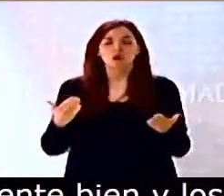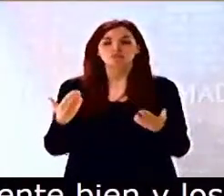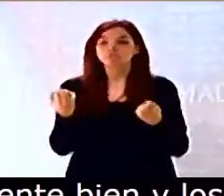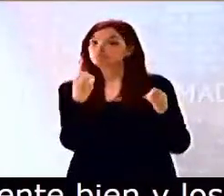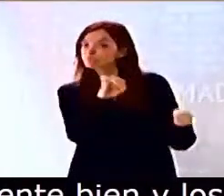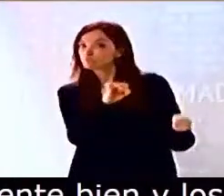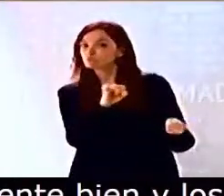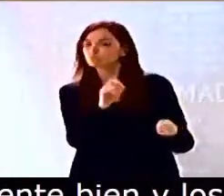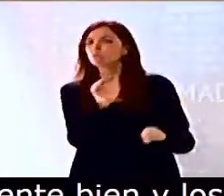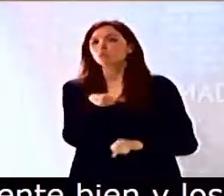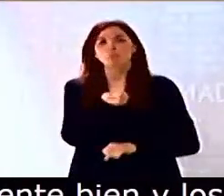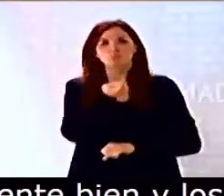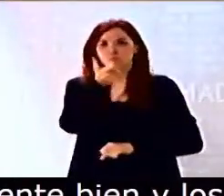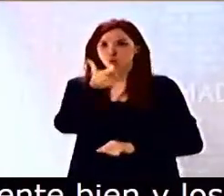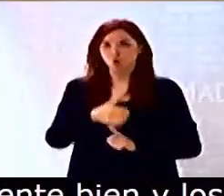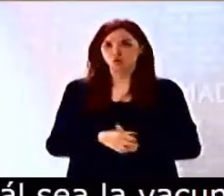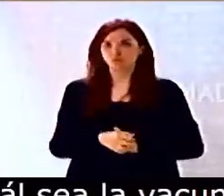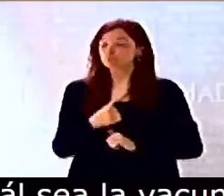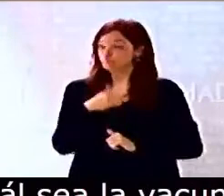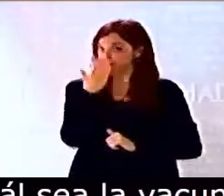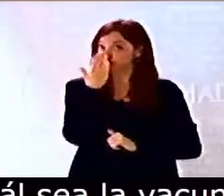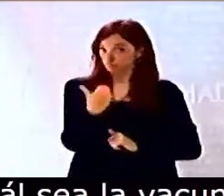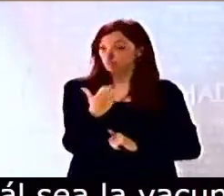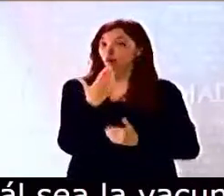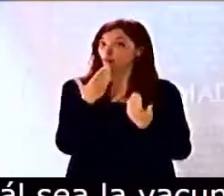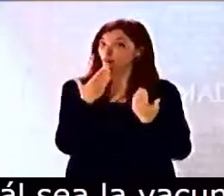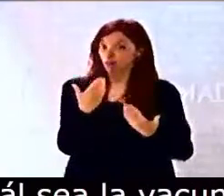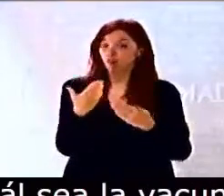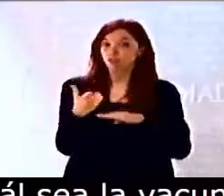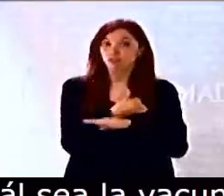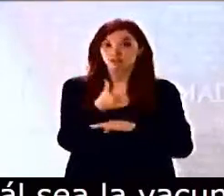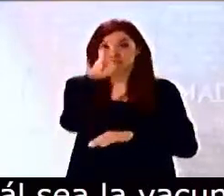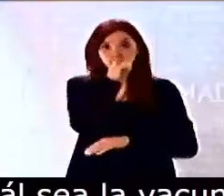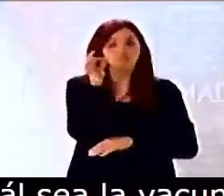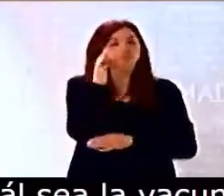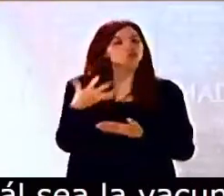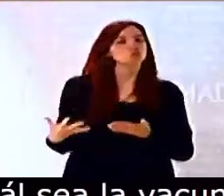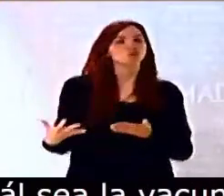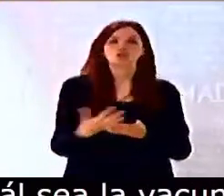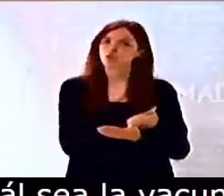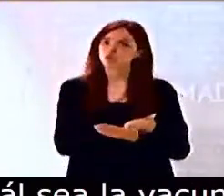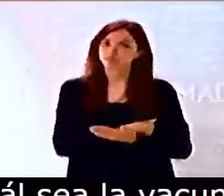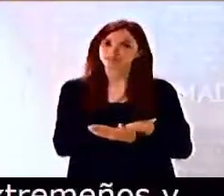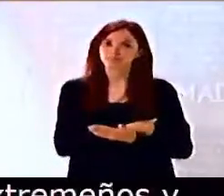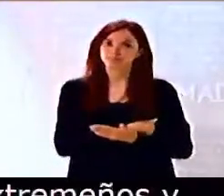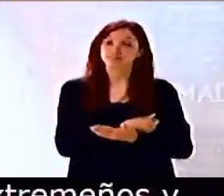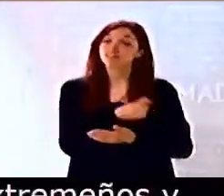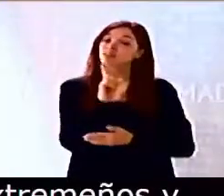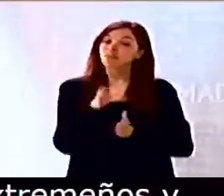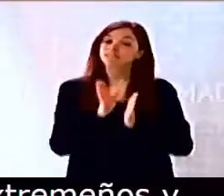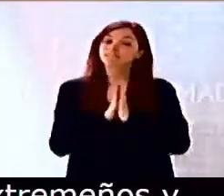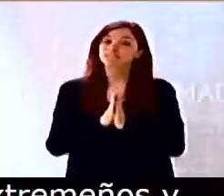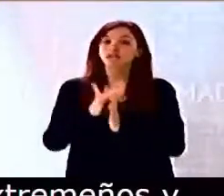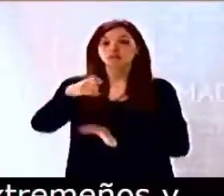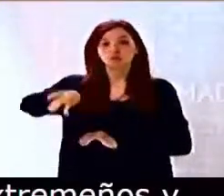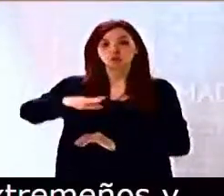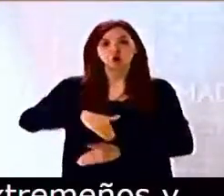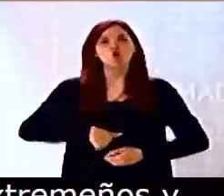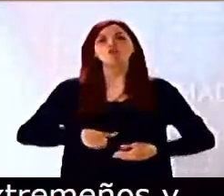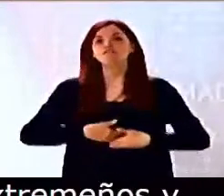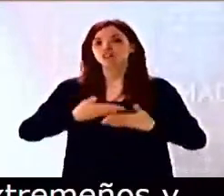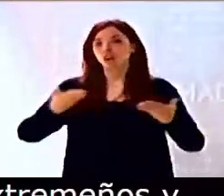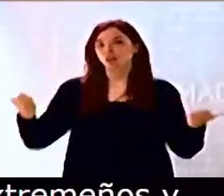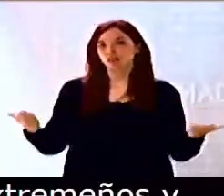Y esto se lo quiero agradecer de corazón a todos los extremeños y extremeñas. Y pedirles que sigan confiando en los